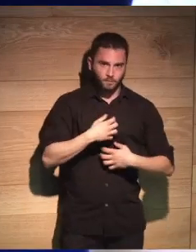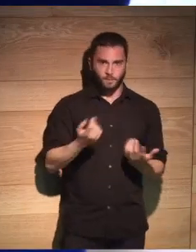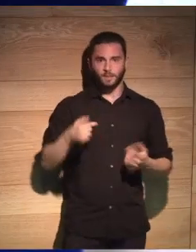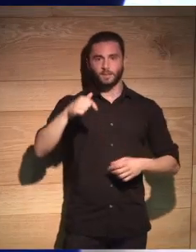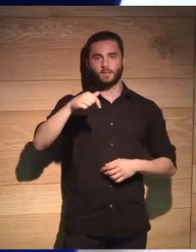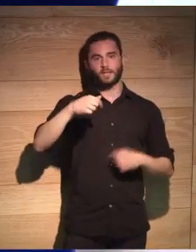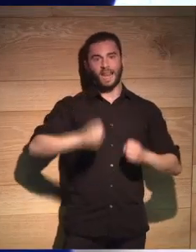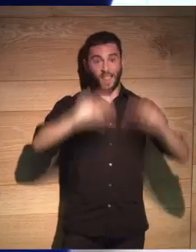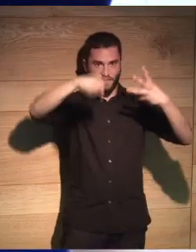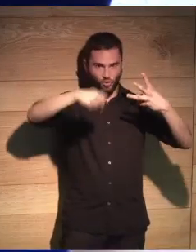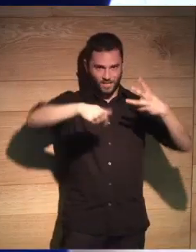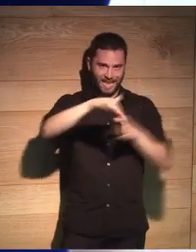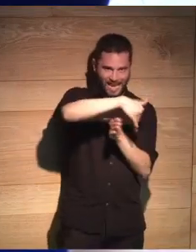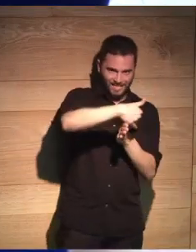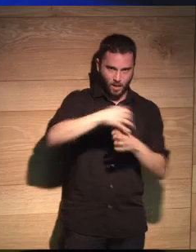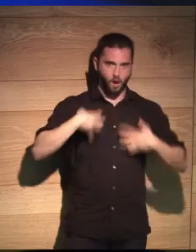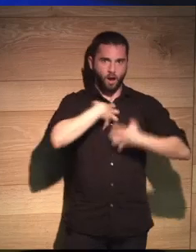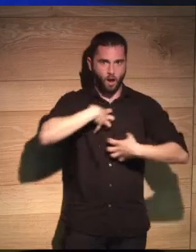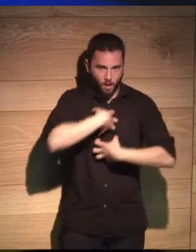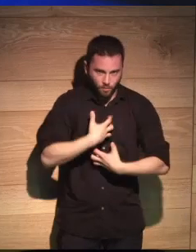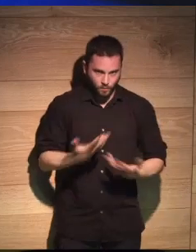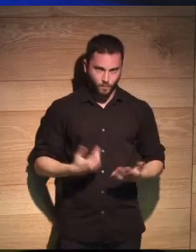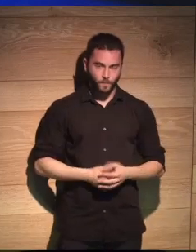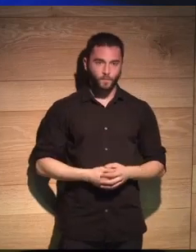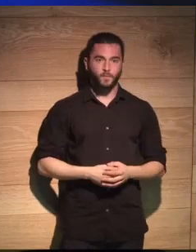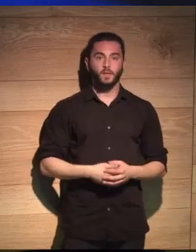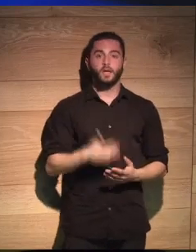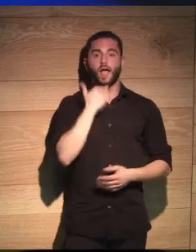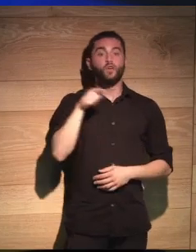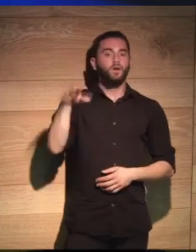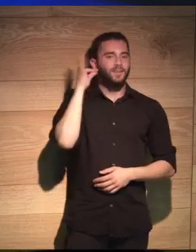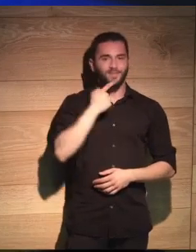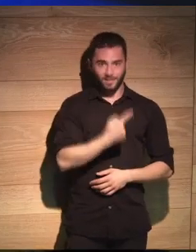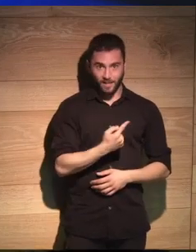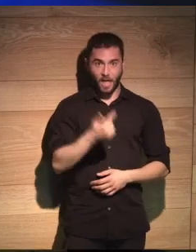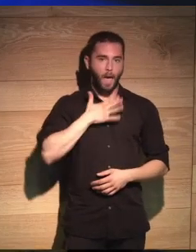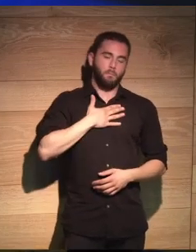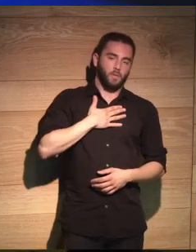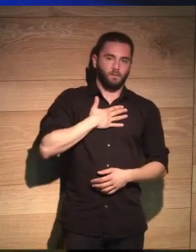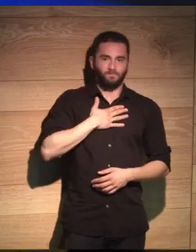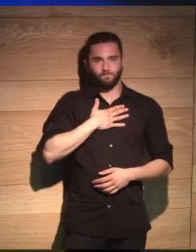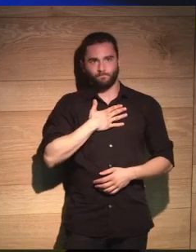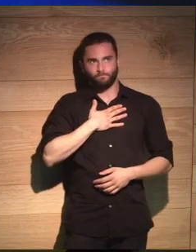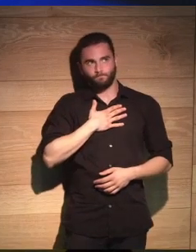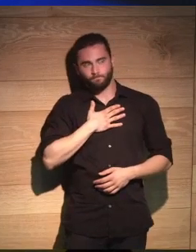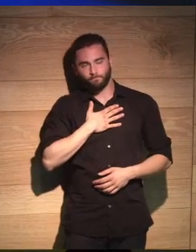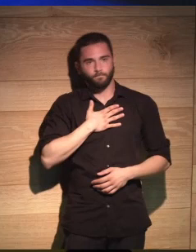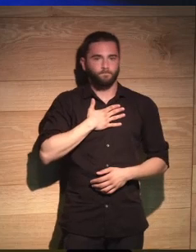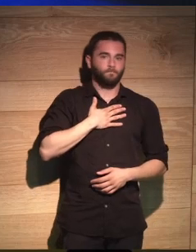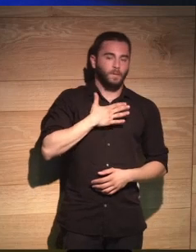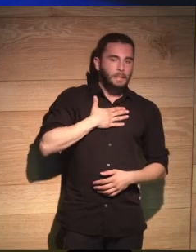y en las calles. Hay algo que ella dice, que a mí me resulta